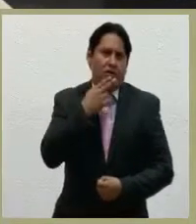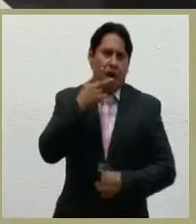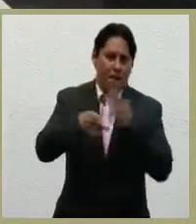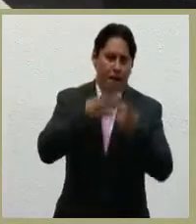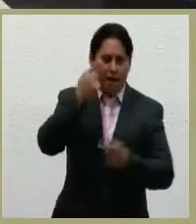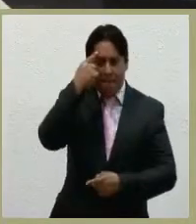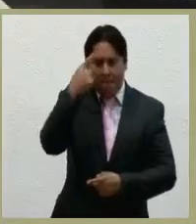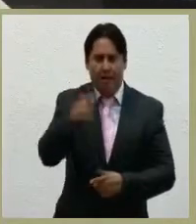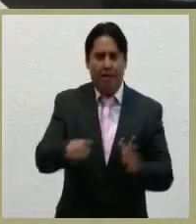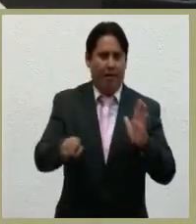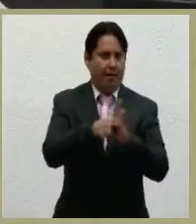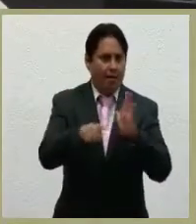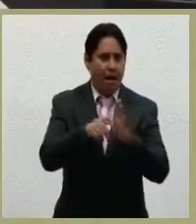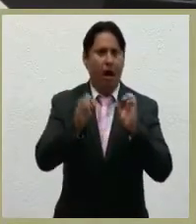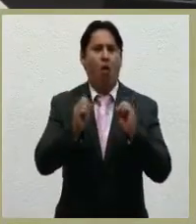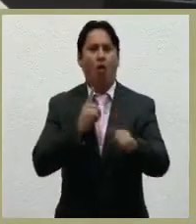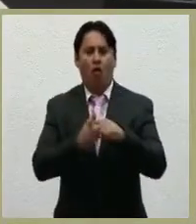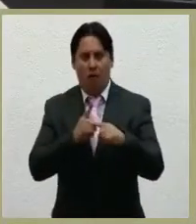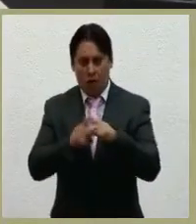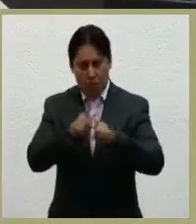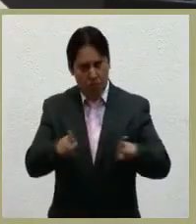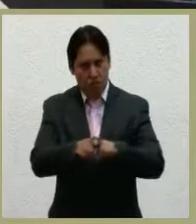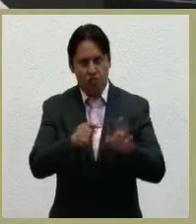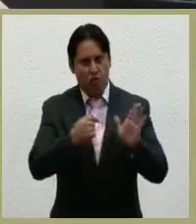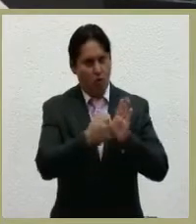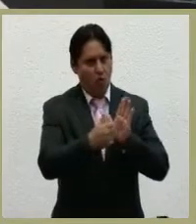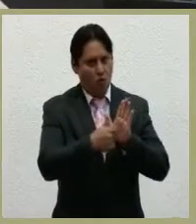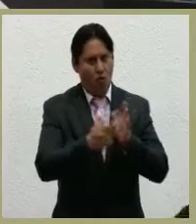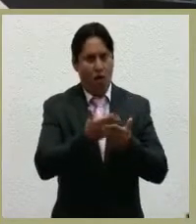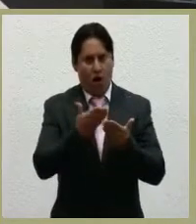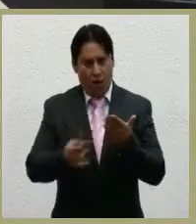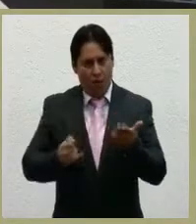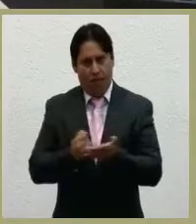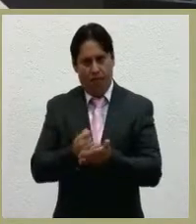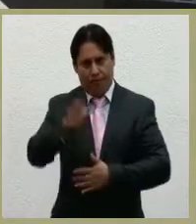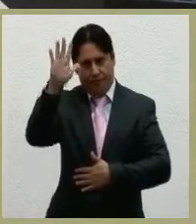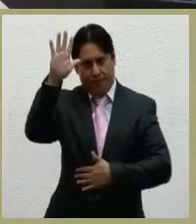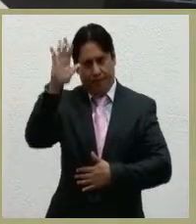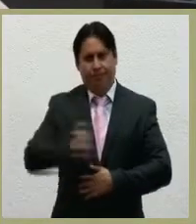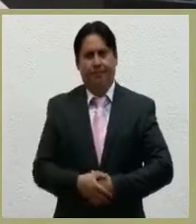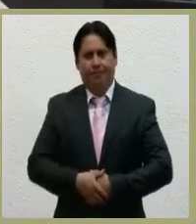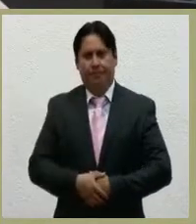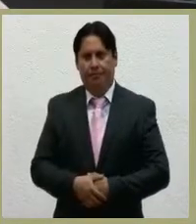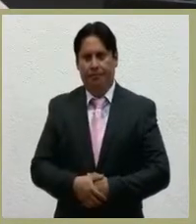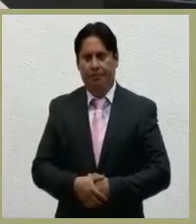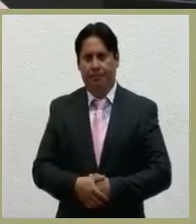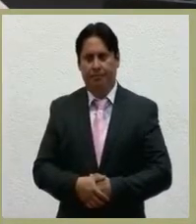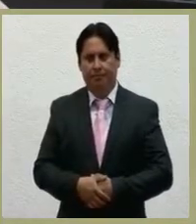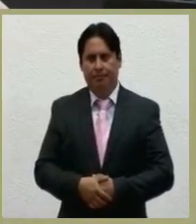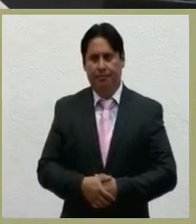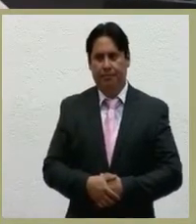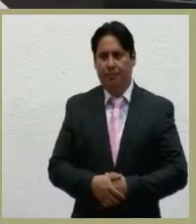de la palabra para argumentar en contra o a favor del mismo, sírvanse manifestarlo en este momento levantando la mano.